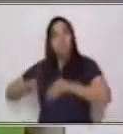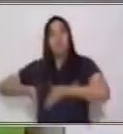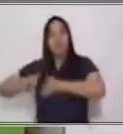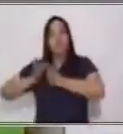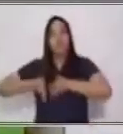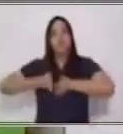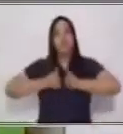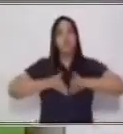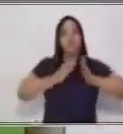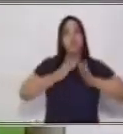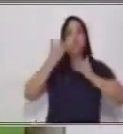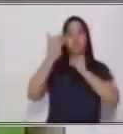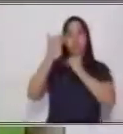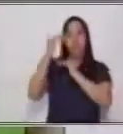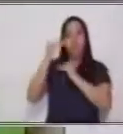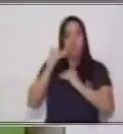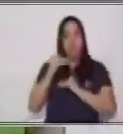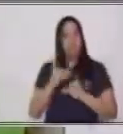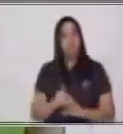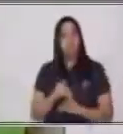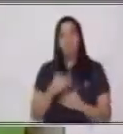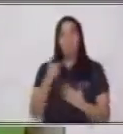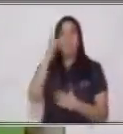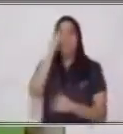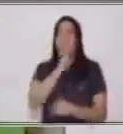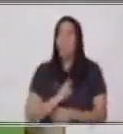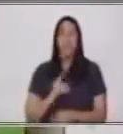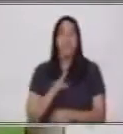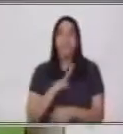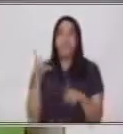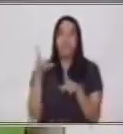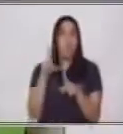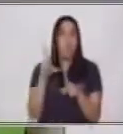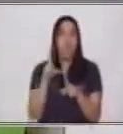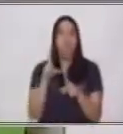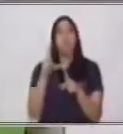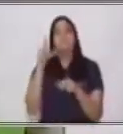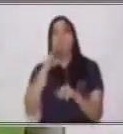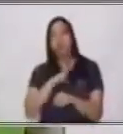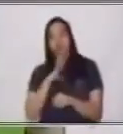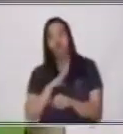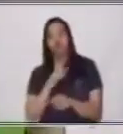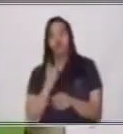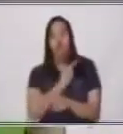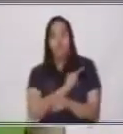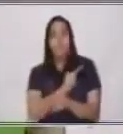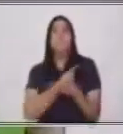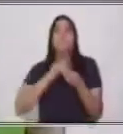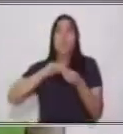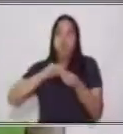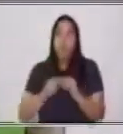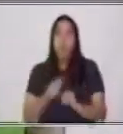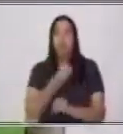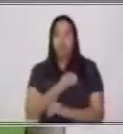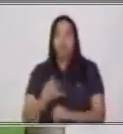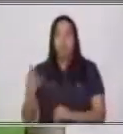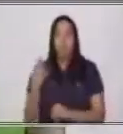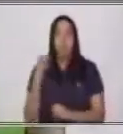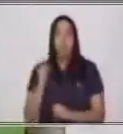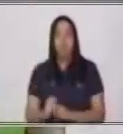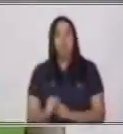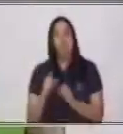Vamos a activar nuestros conocimientos previos recordando que es una matriz. Una matriz no es